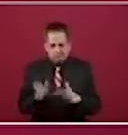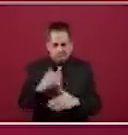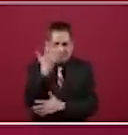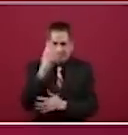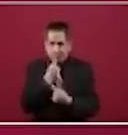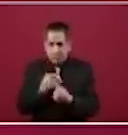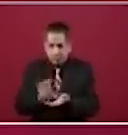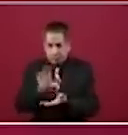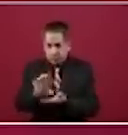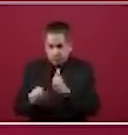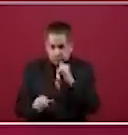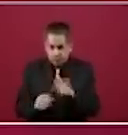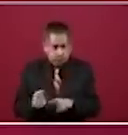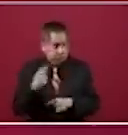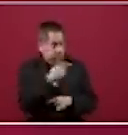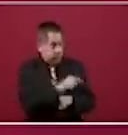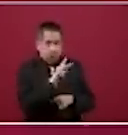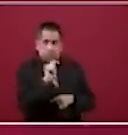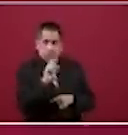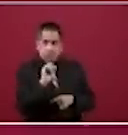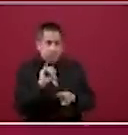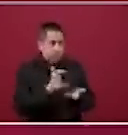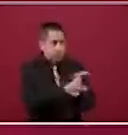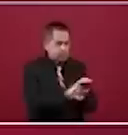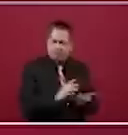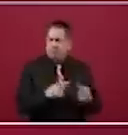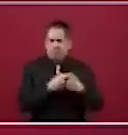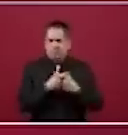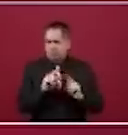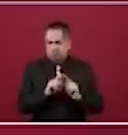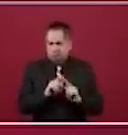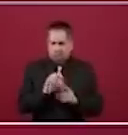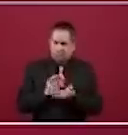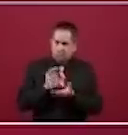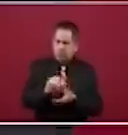estancias, porque se le va a dar a los padres